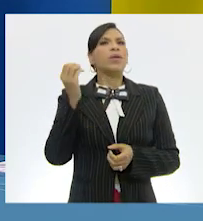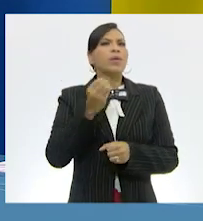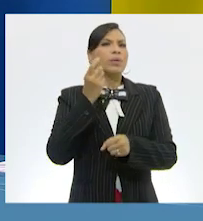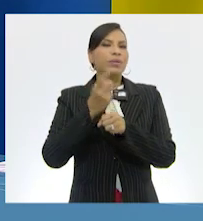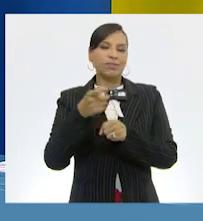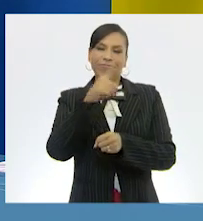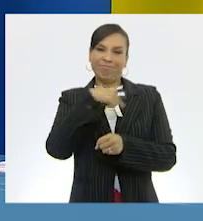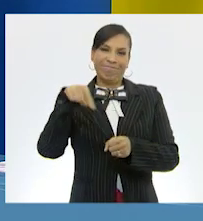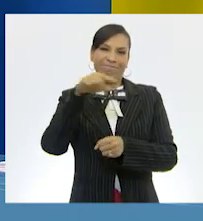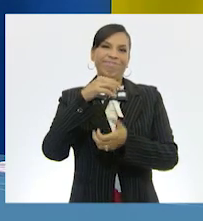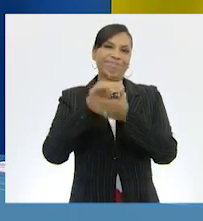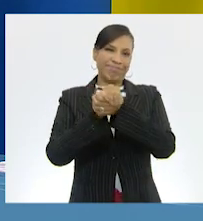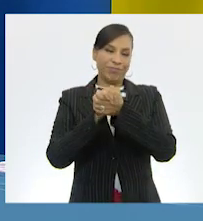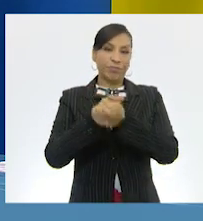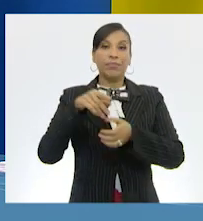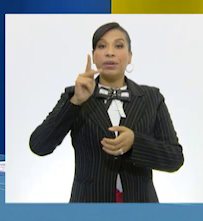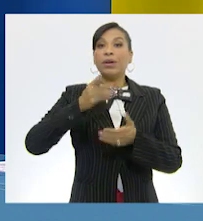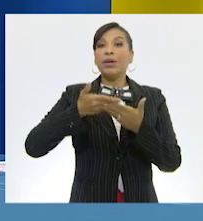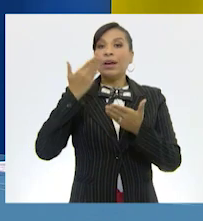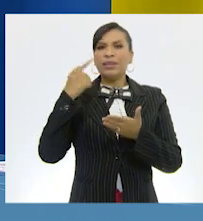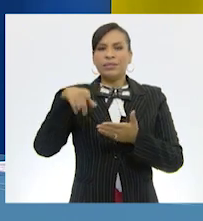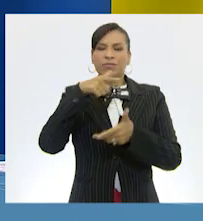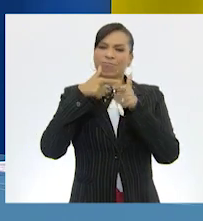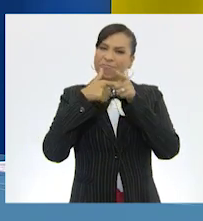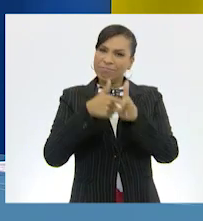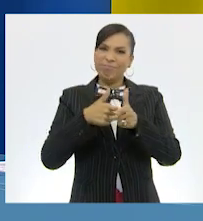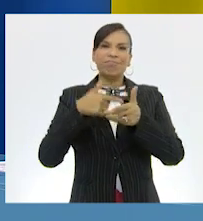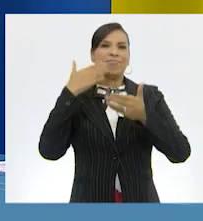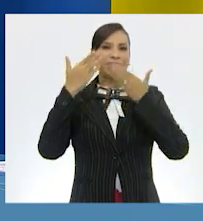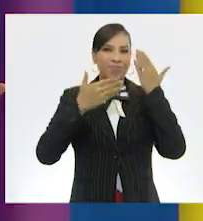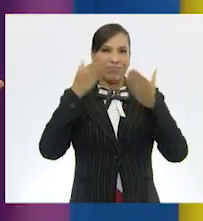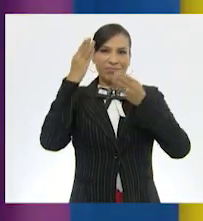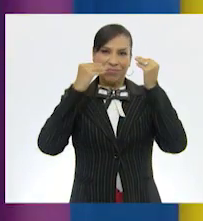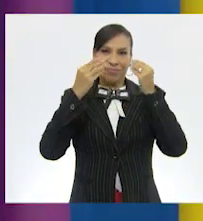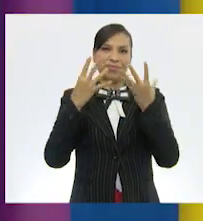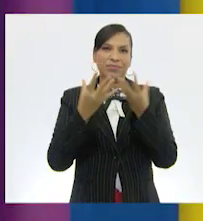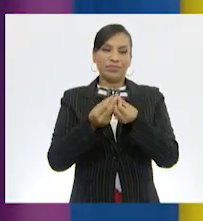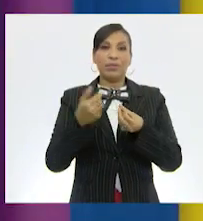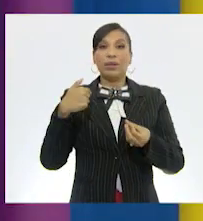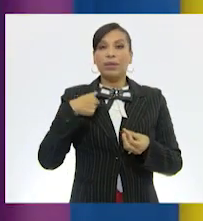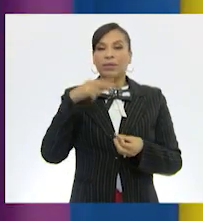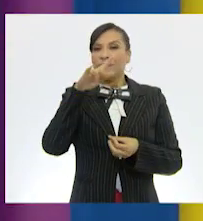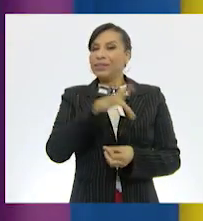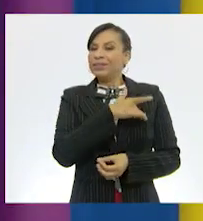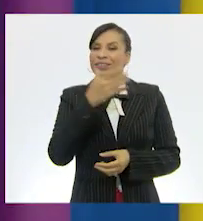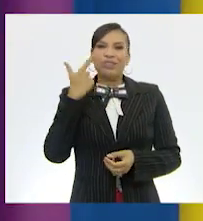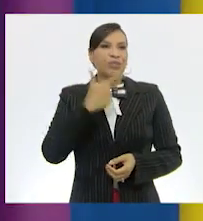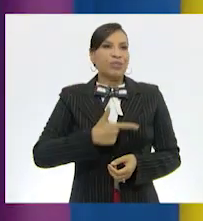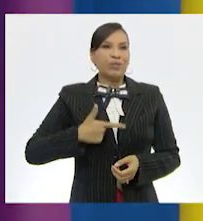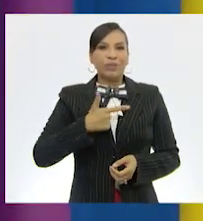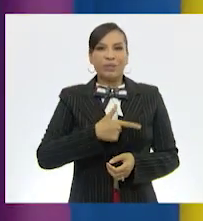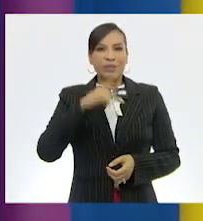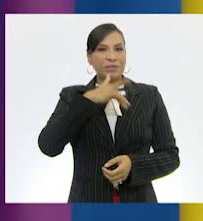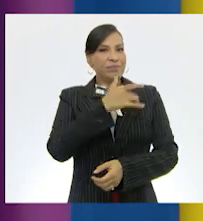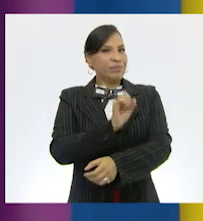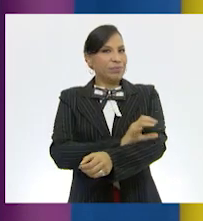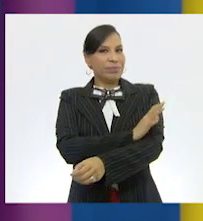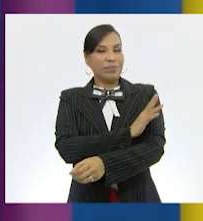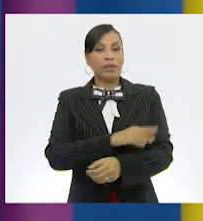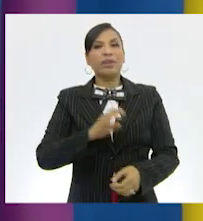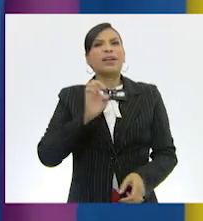oportunidad de saludarlos, pero sobre todo de seguir aprendiendo juntos. Para mí también es un motivo de gusto y